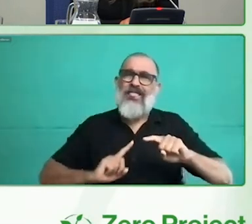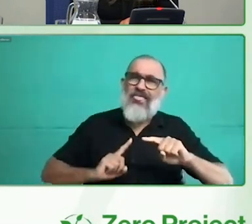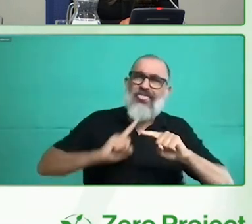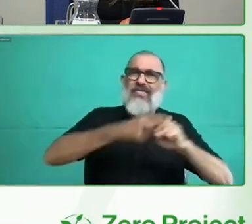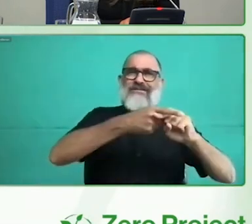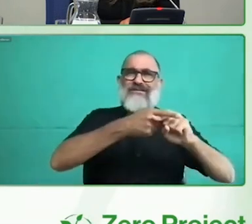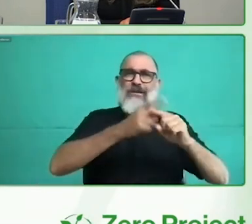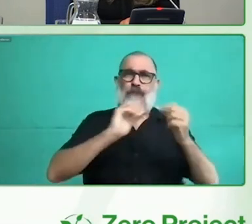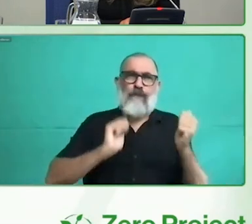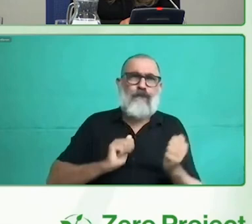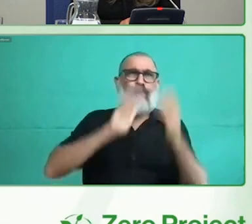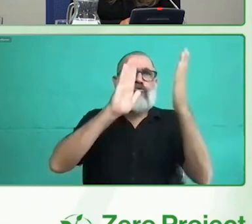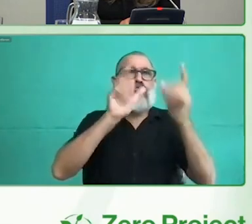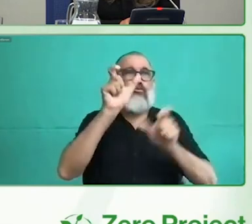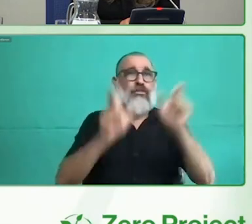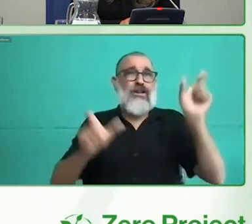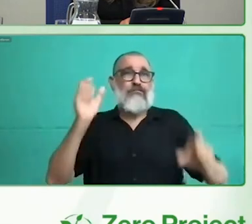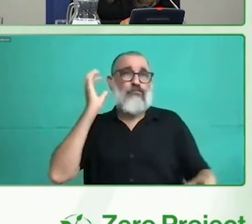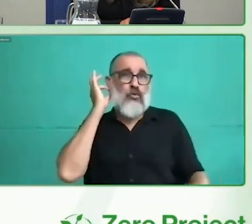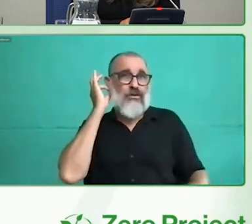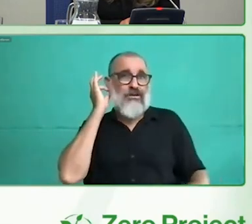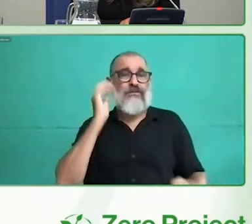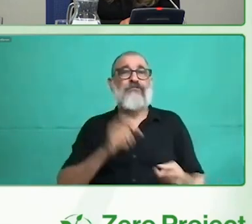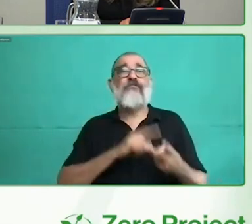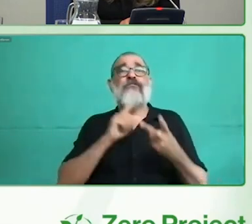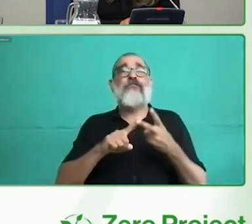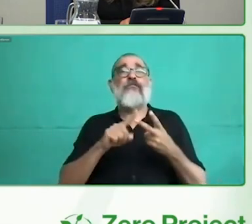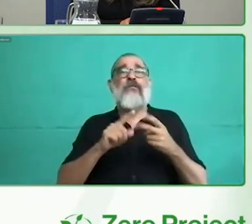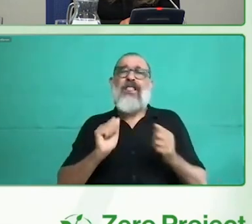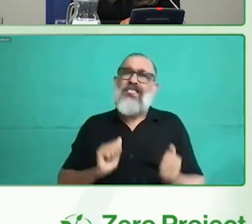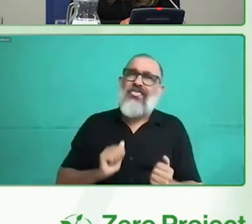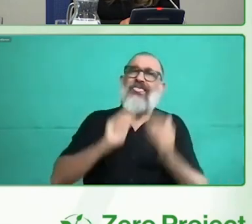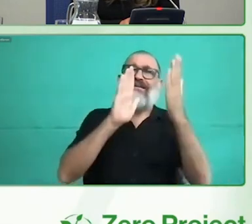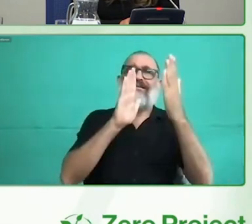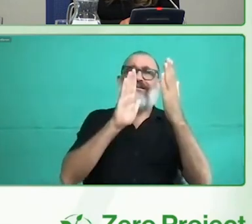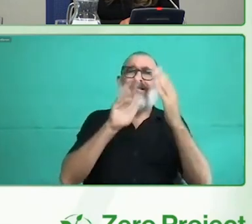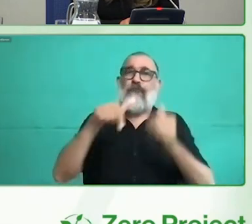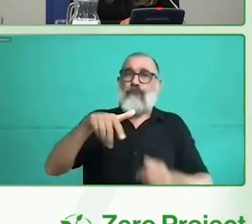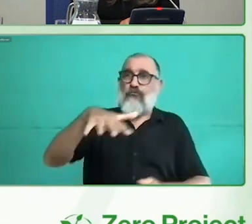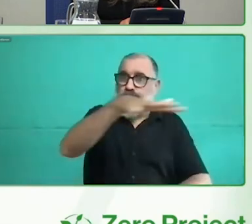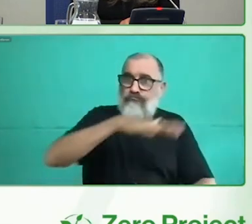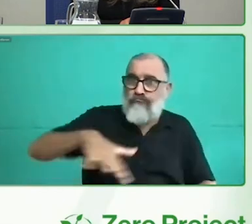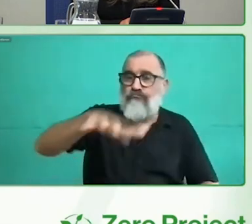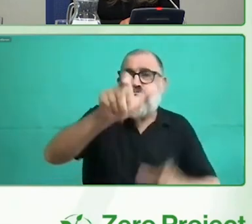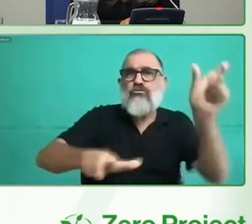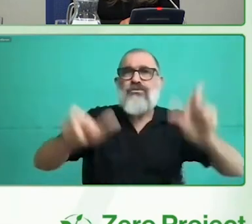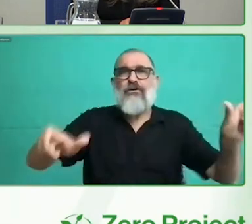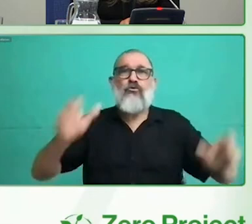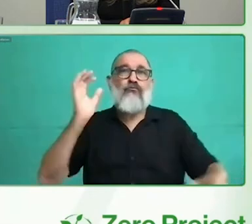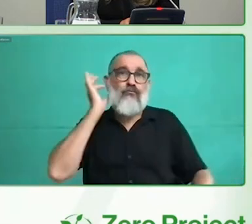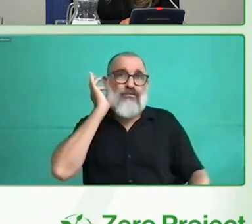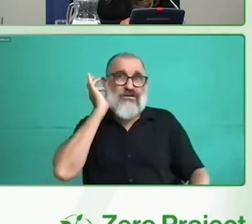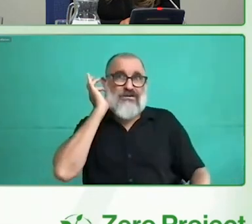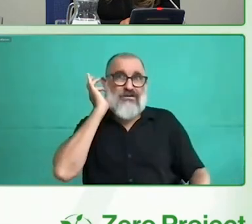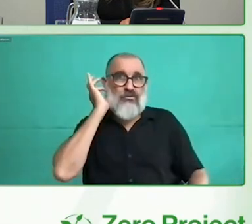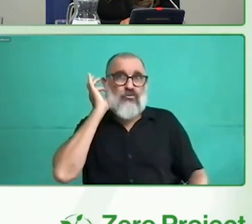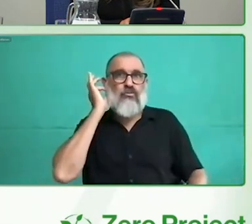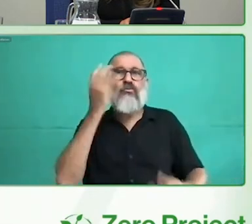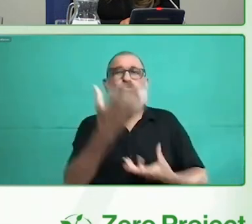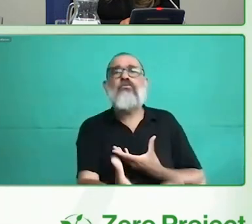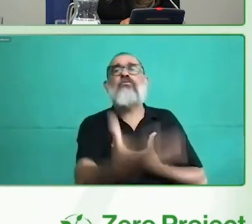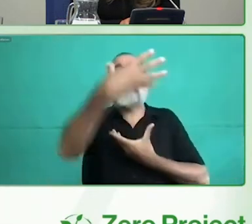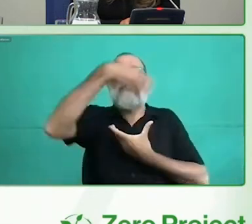Y sobre todo el doble desafío que puede tocar a las mujeres que sean